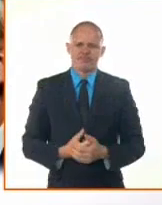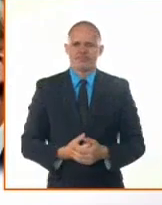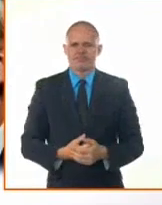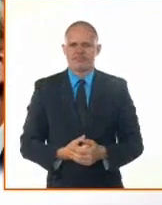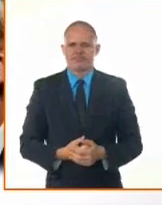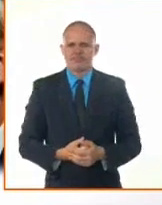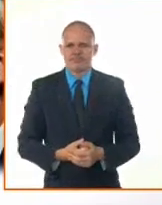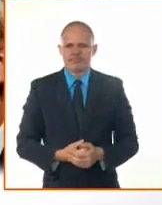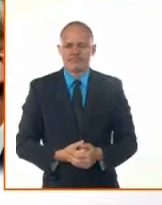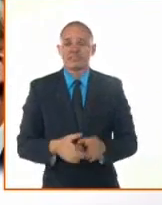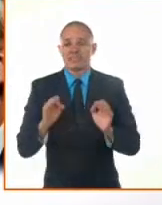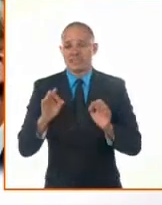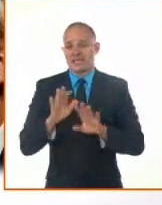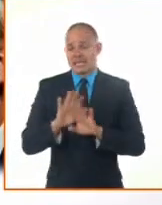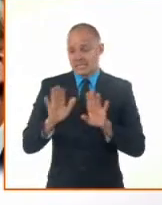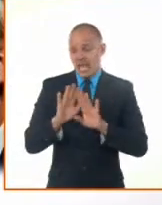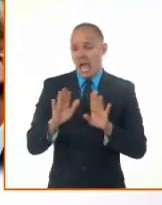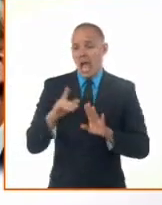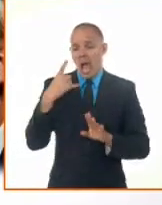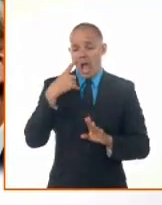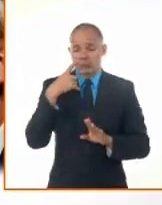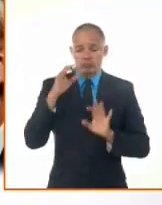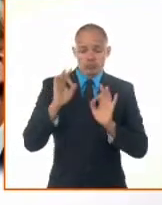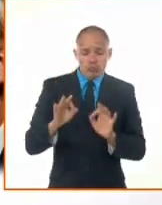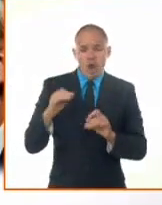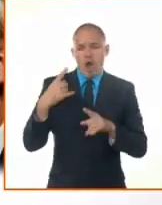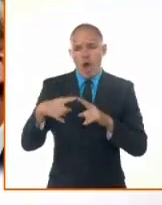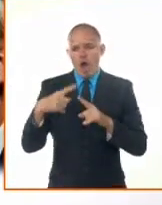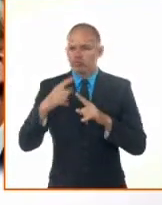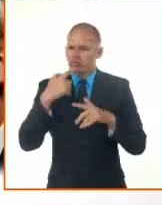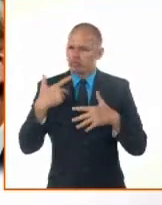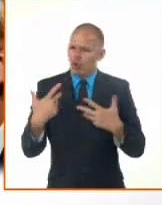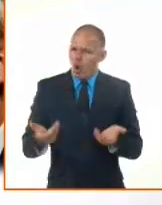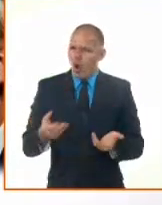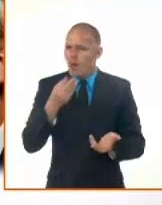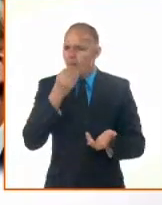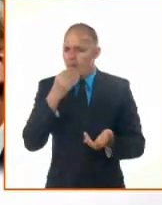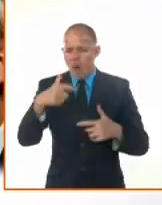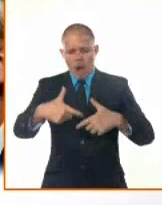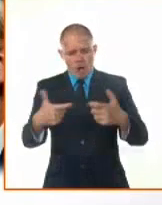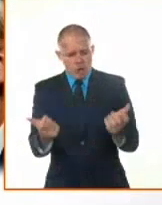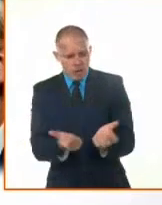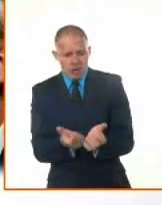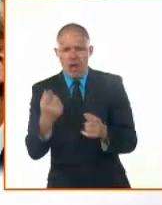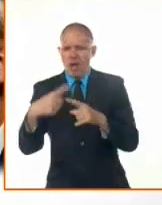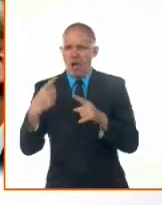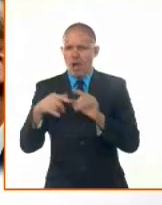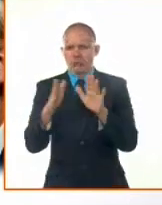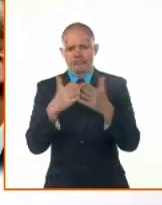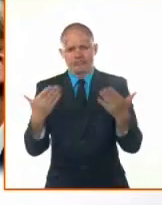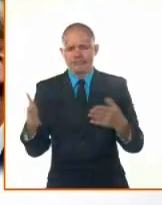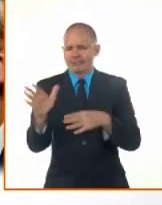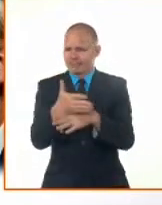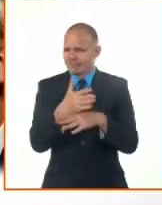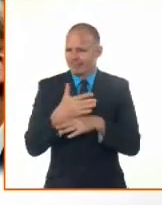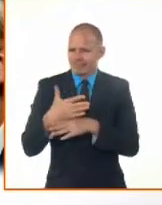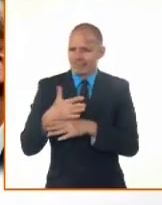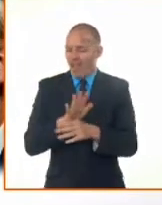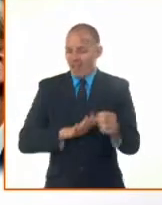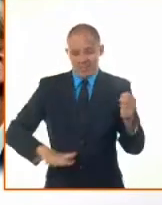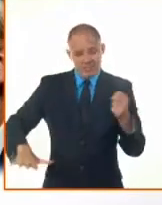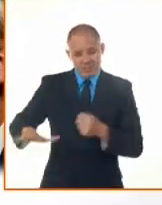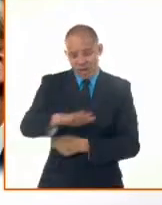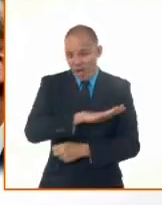a la presidencia el desgaste de los políticos tradicionales de congreso de los medios de prensa tradicionales todo eso fue muy bien